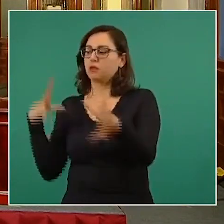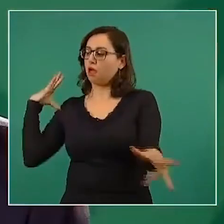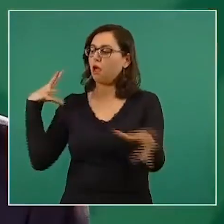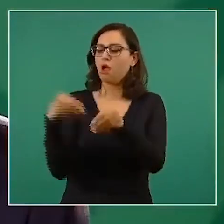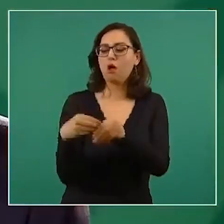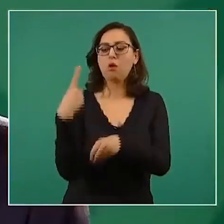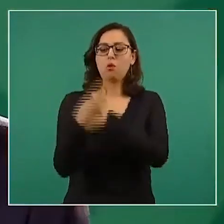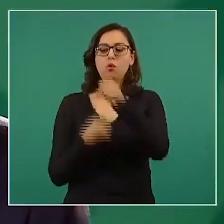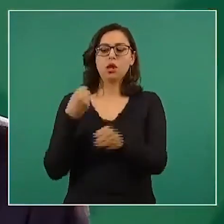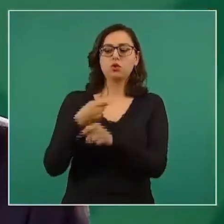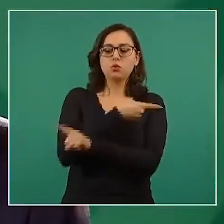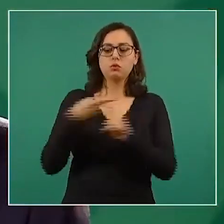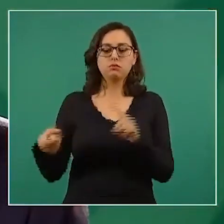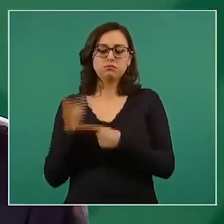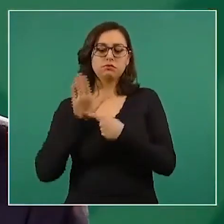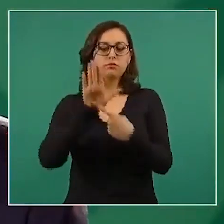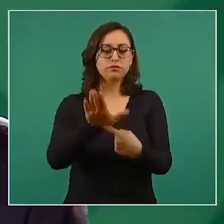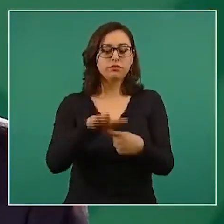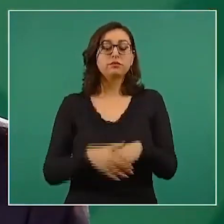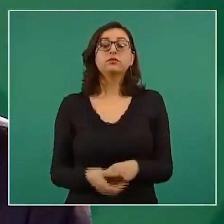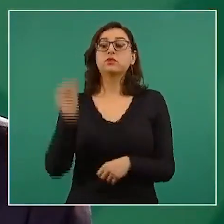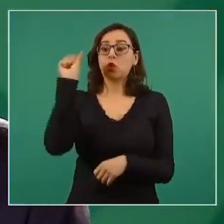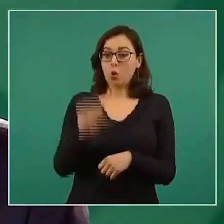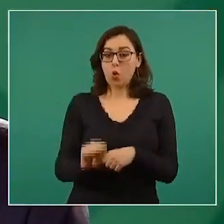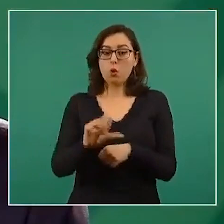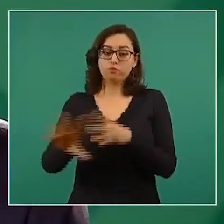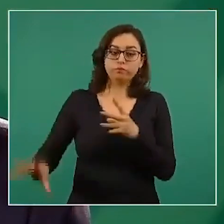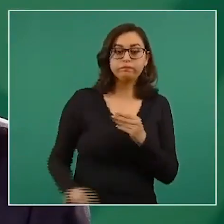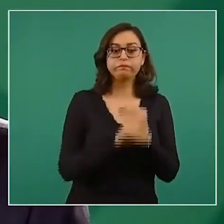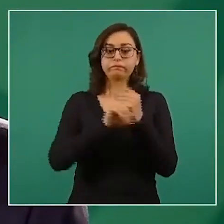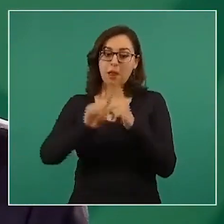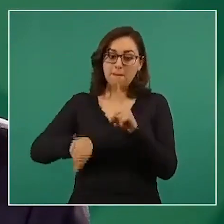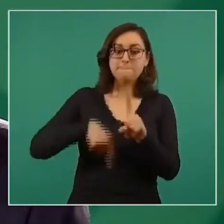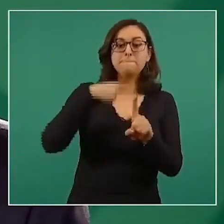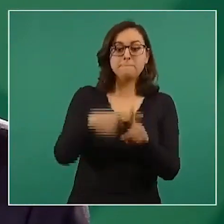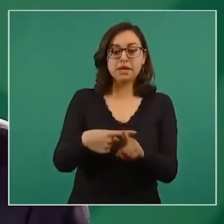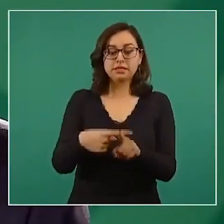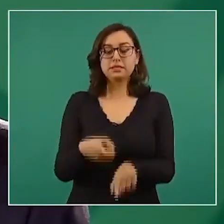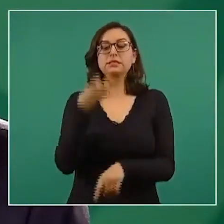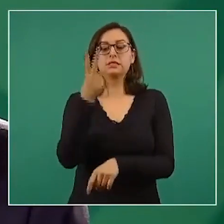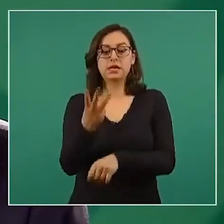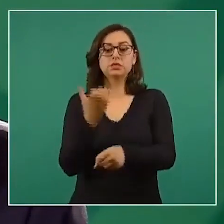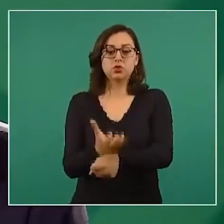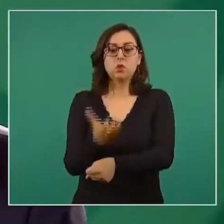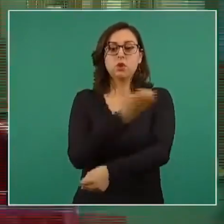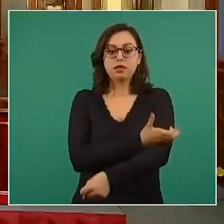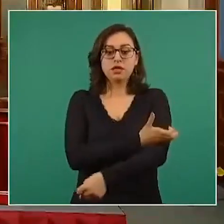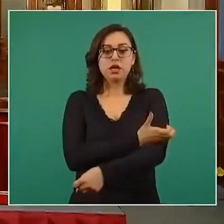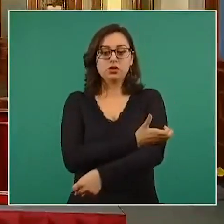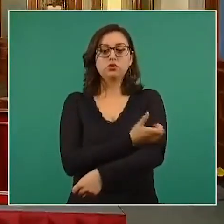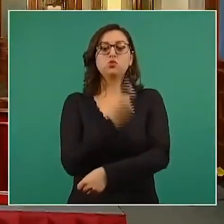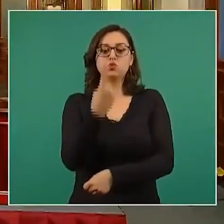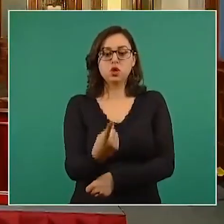epidemia, y hoy vamos a tener el complemento con la participación de tres compañeros, o dos compañeros